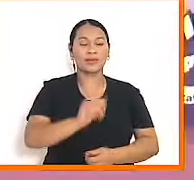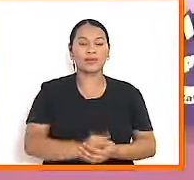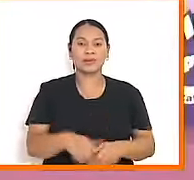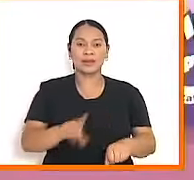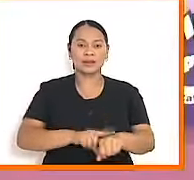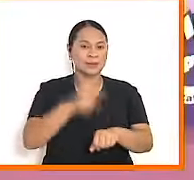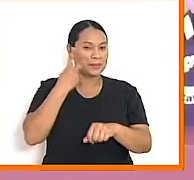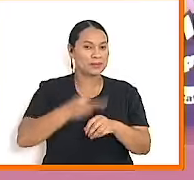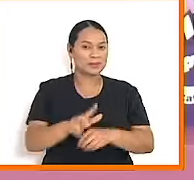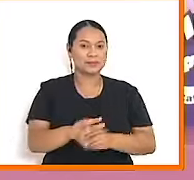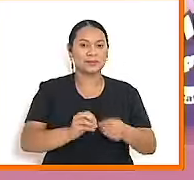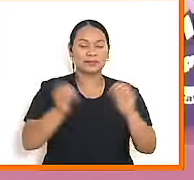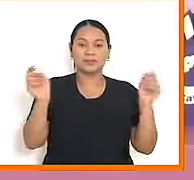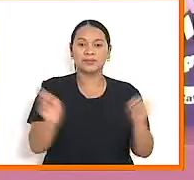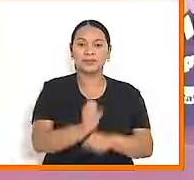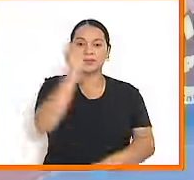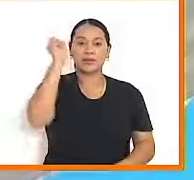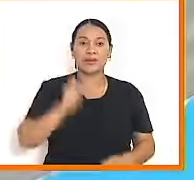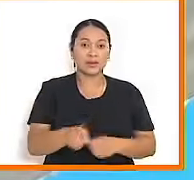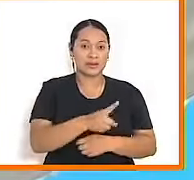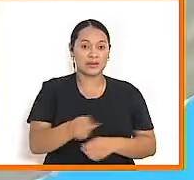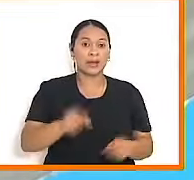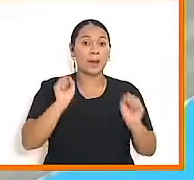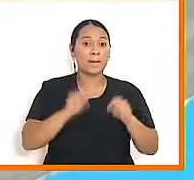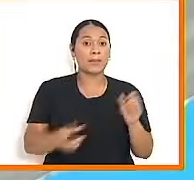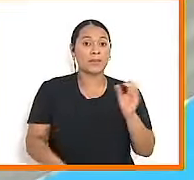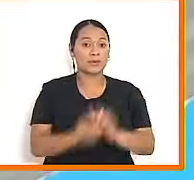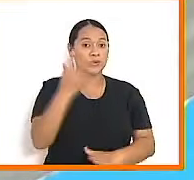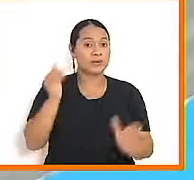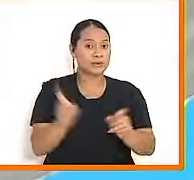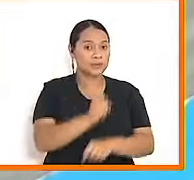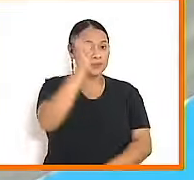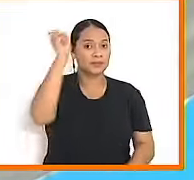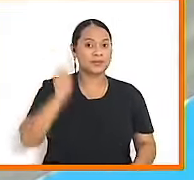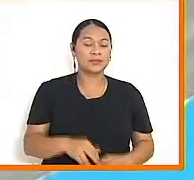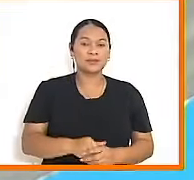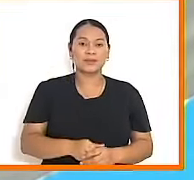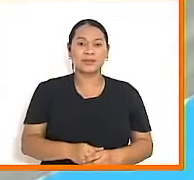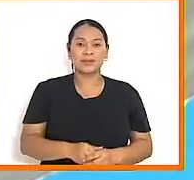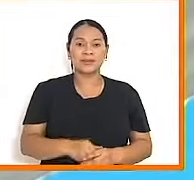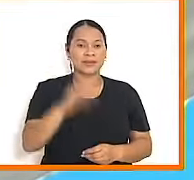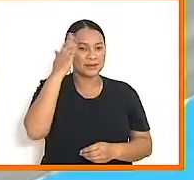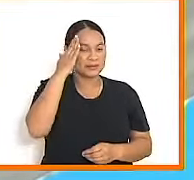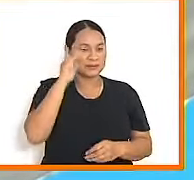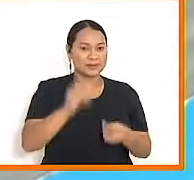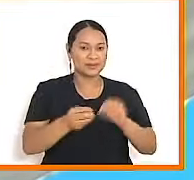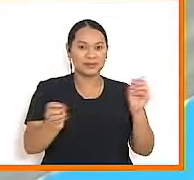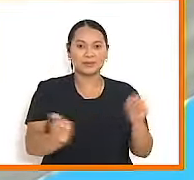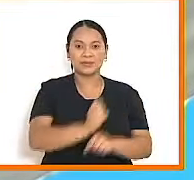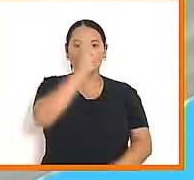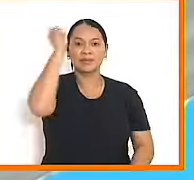números ganadores que puede ser vos el próximo ganador. Tu primer número es, mucha suerte.